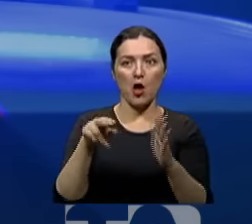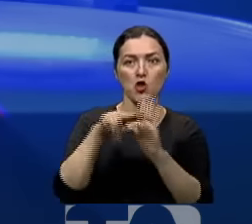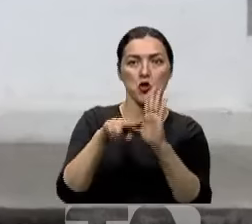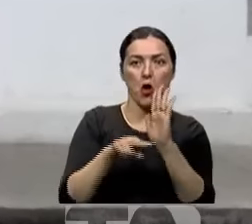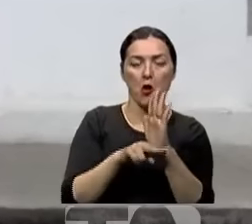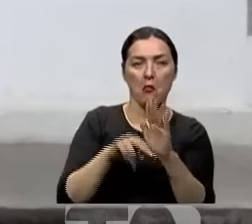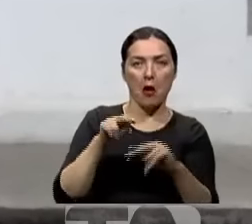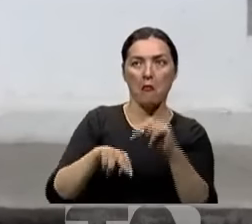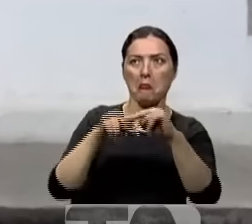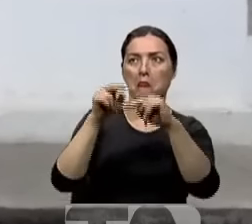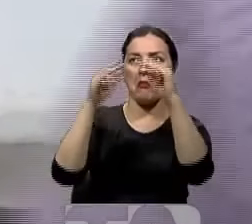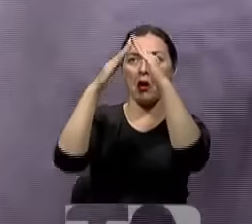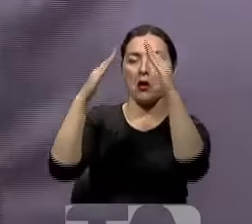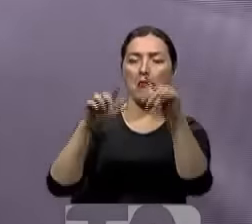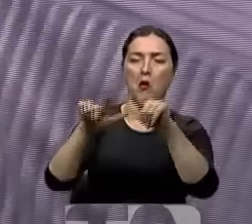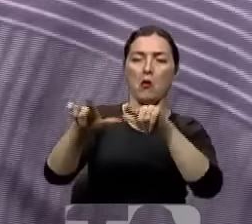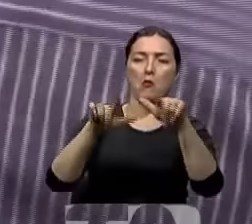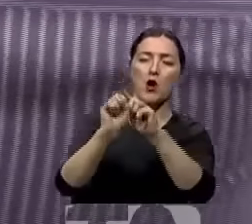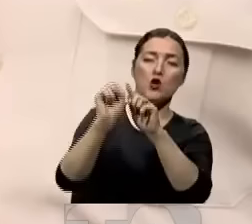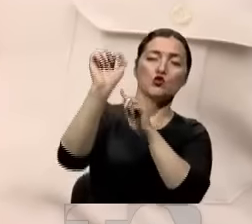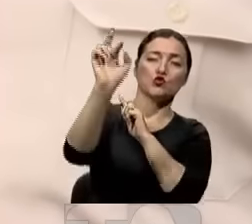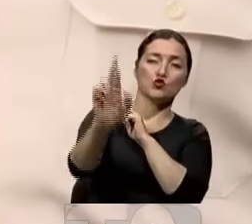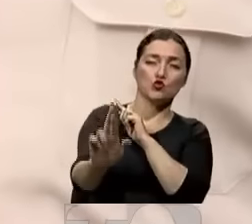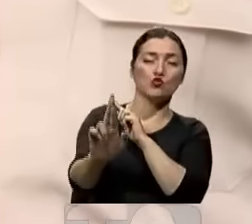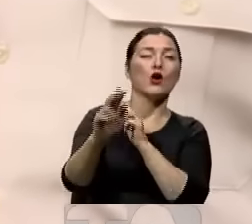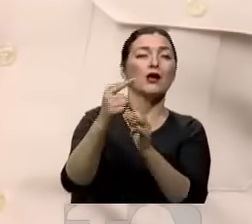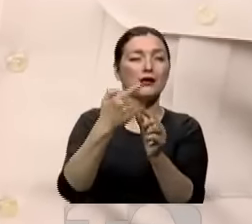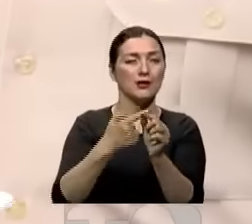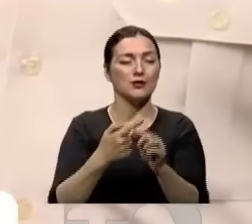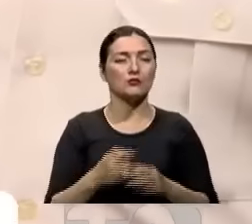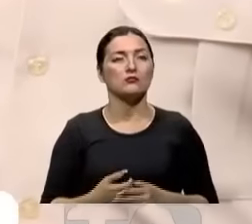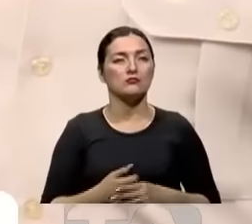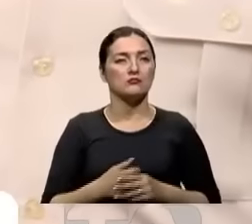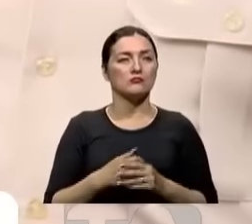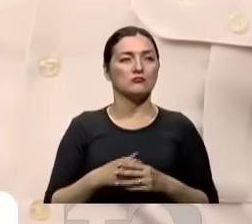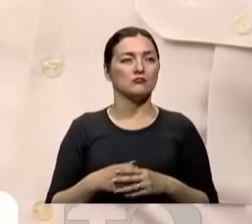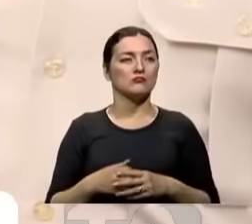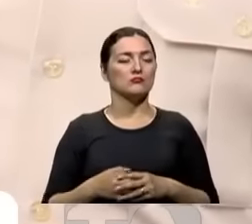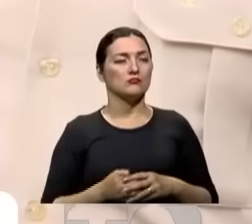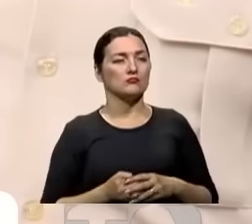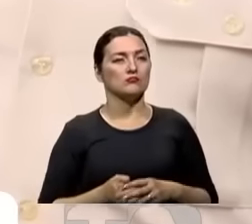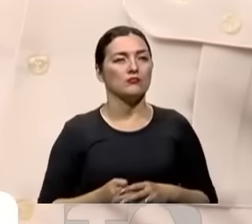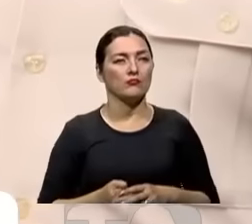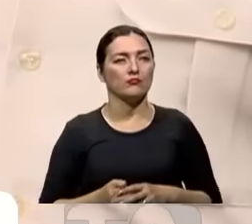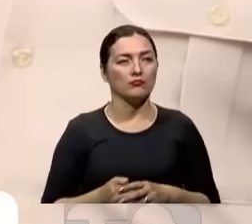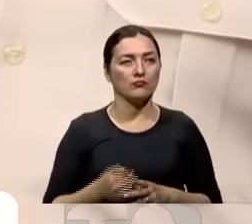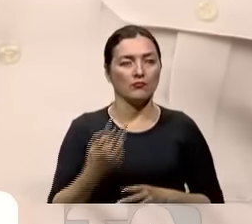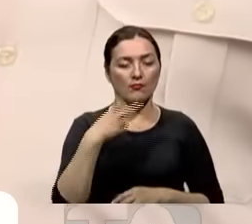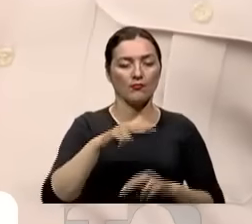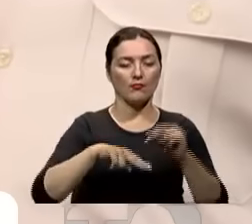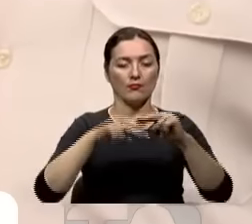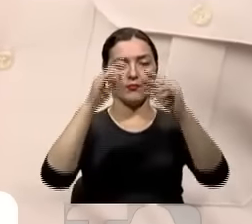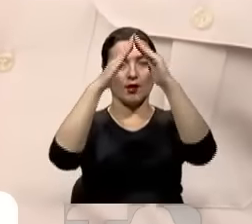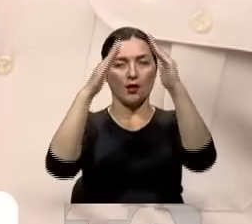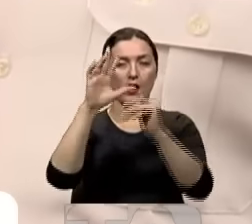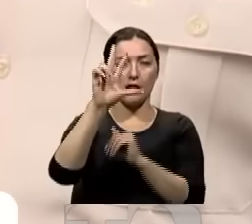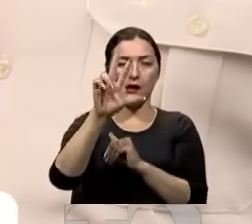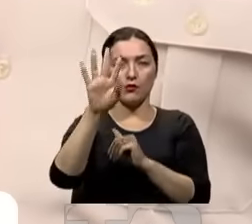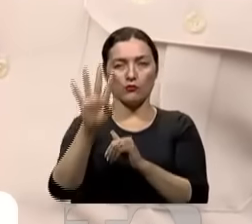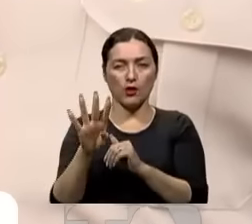normativa. La mayoría están situadas en el sur de la ciudad. Hemos encontrado 3 o 4 infraestructuras en un